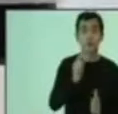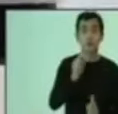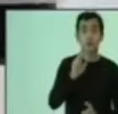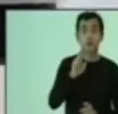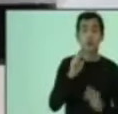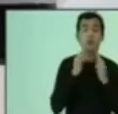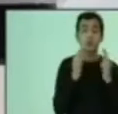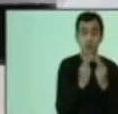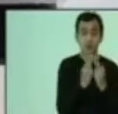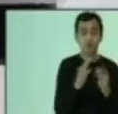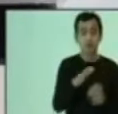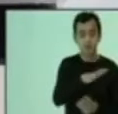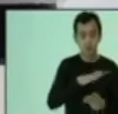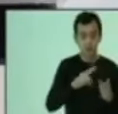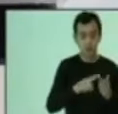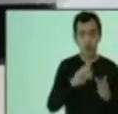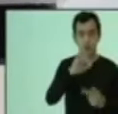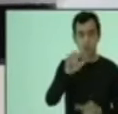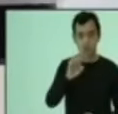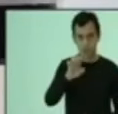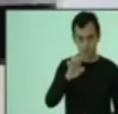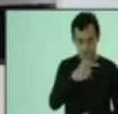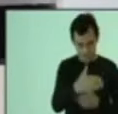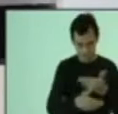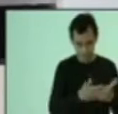José Gonzalo Martínez Pacheco. Adelante, candidato.